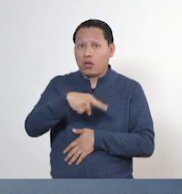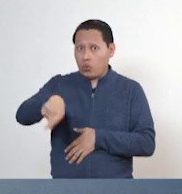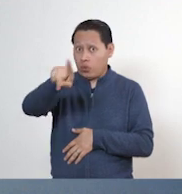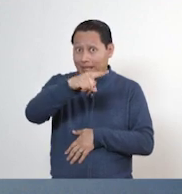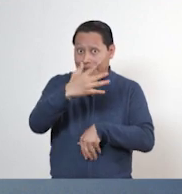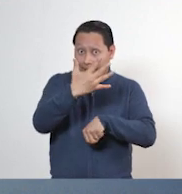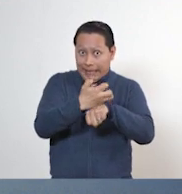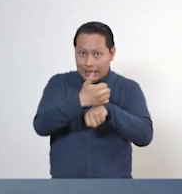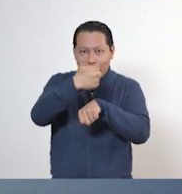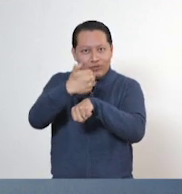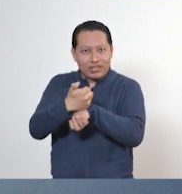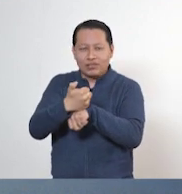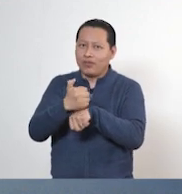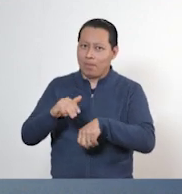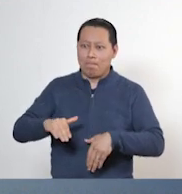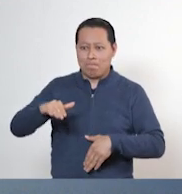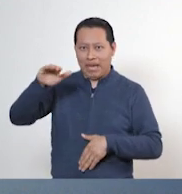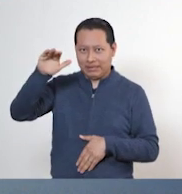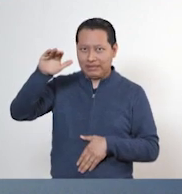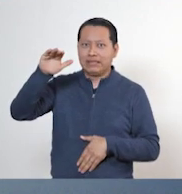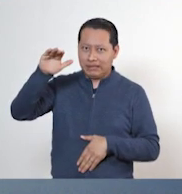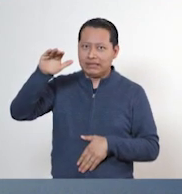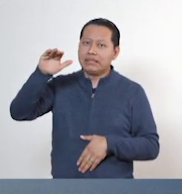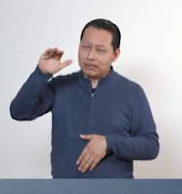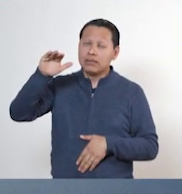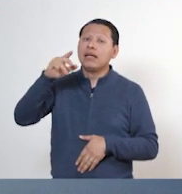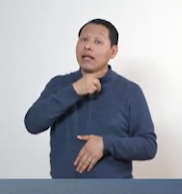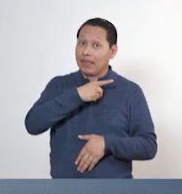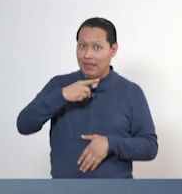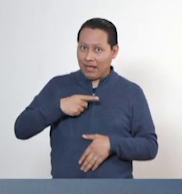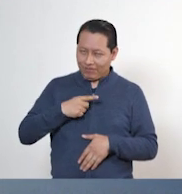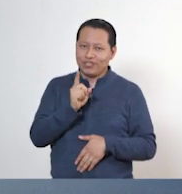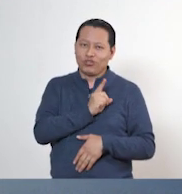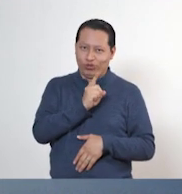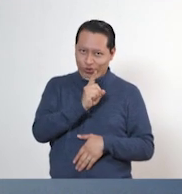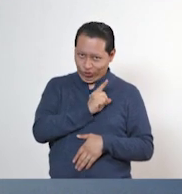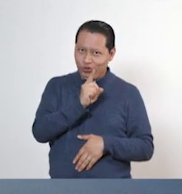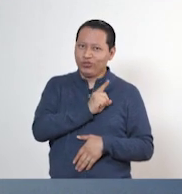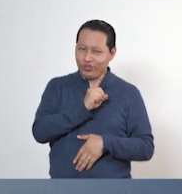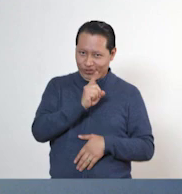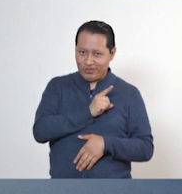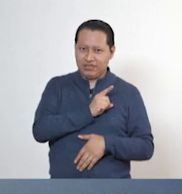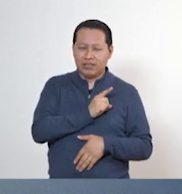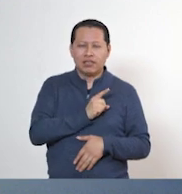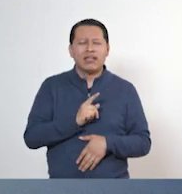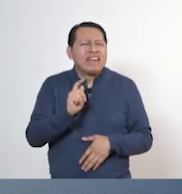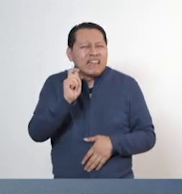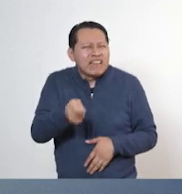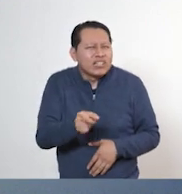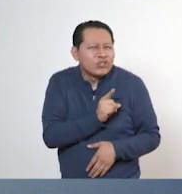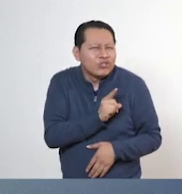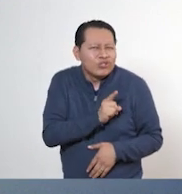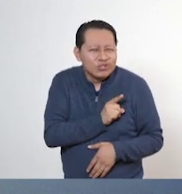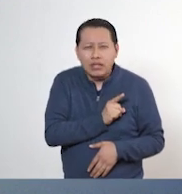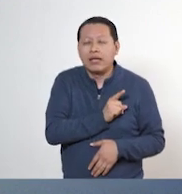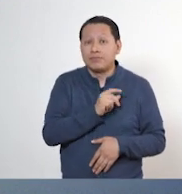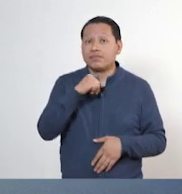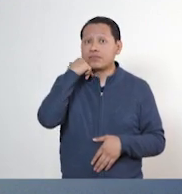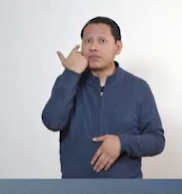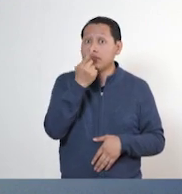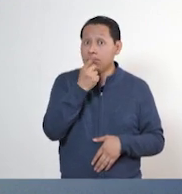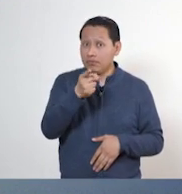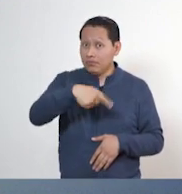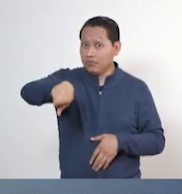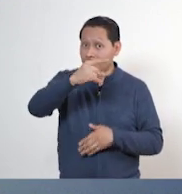van en 5º y 6º grado son más grandes, así que han ganado autonomía. ¡Autonomía! Esto quiere decir que muchas de